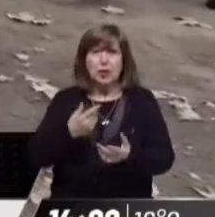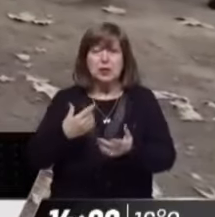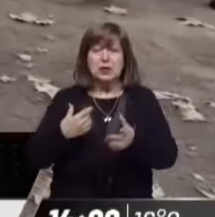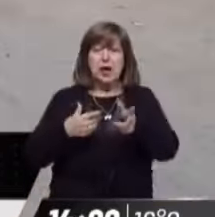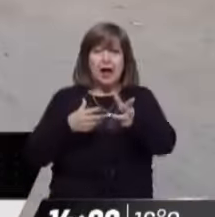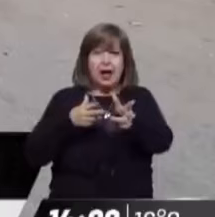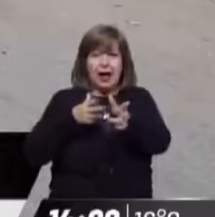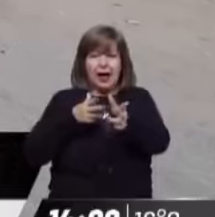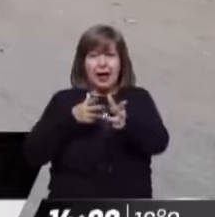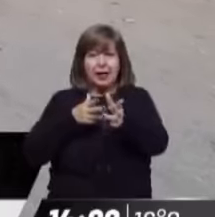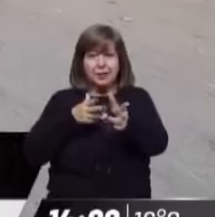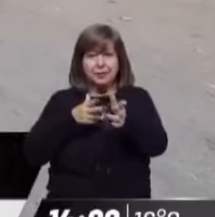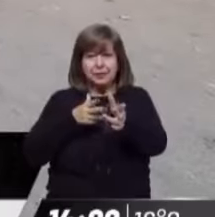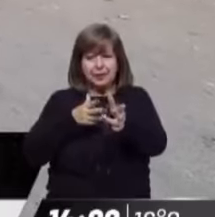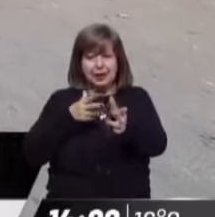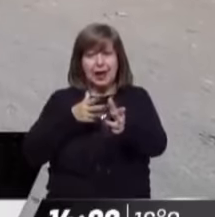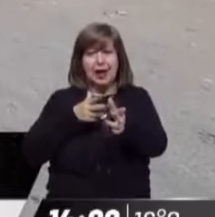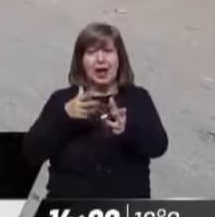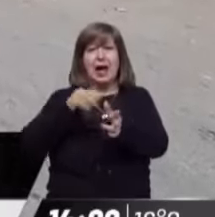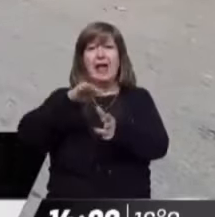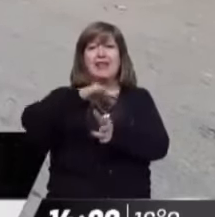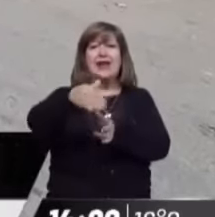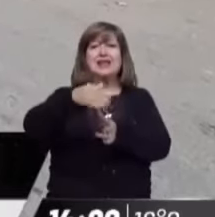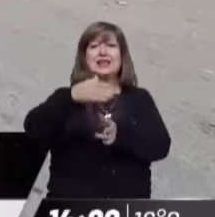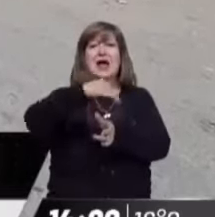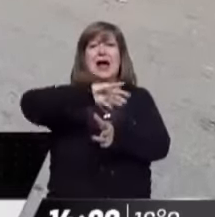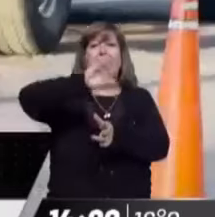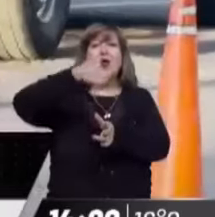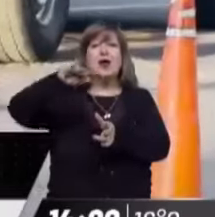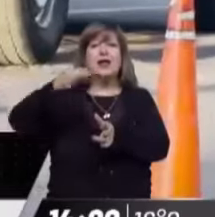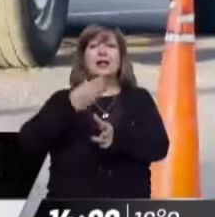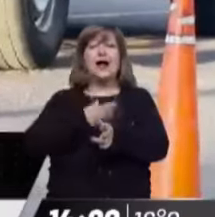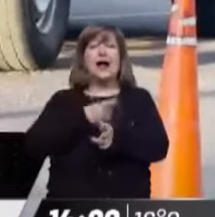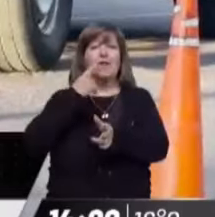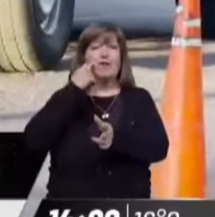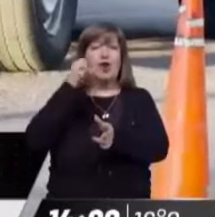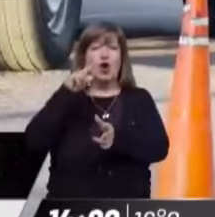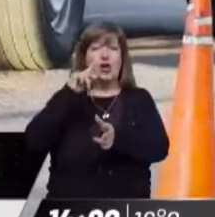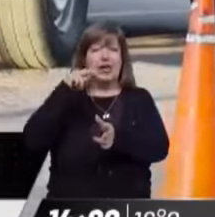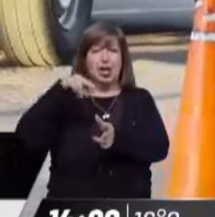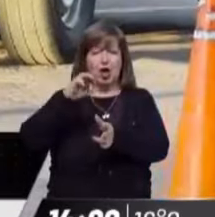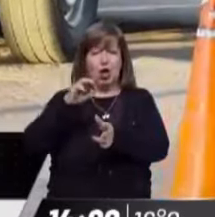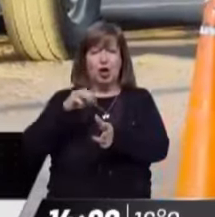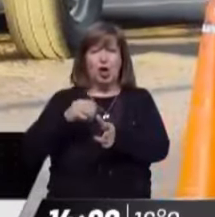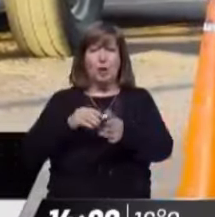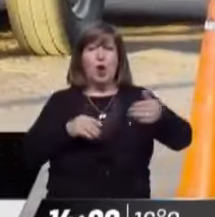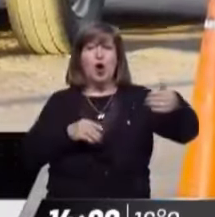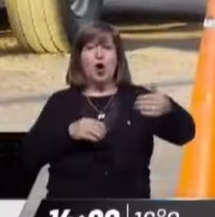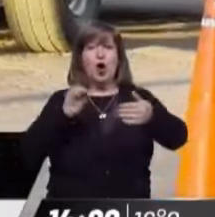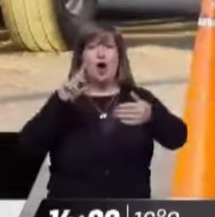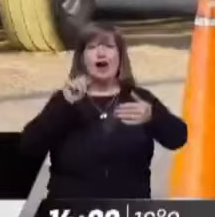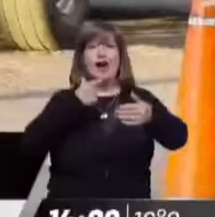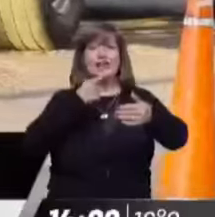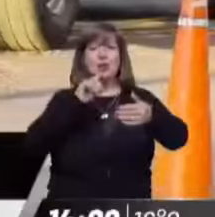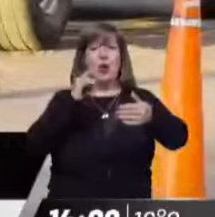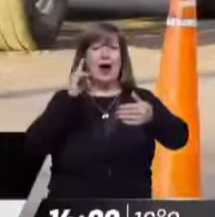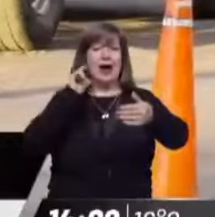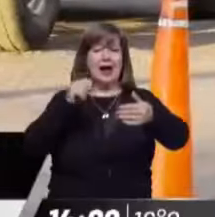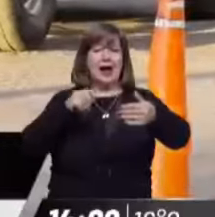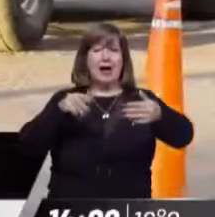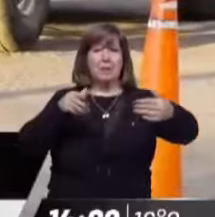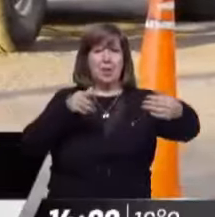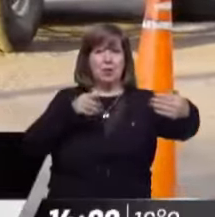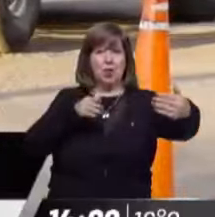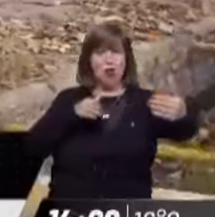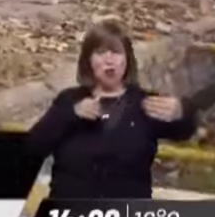y delante de él venía una camioneta fiorino Qué pasa cuando la camioneta fiorino viene por las cuagas va a doblar por libertad hacia mano